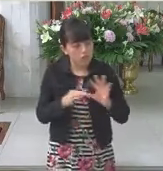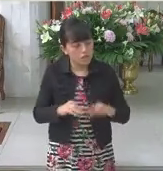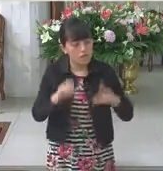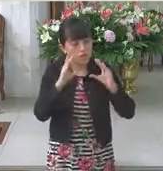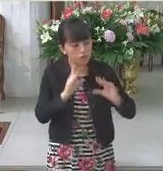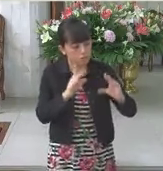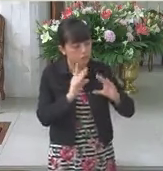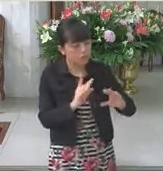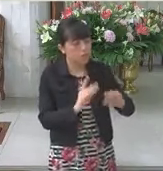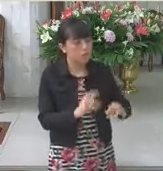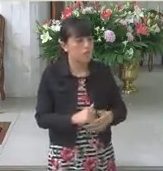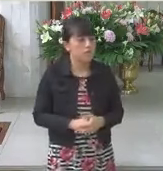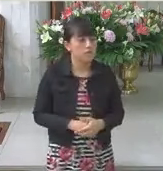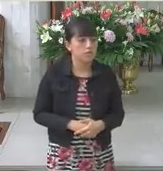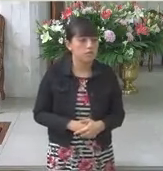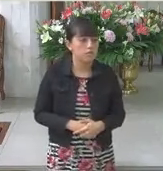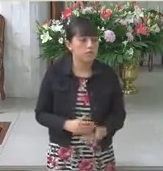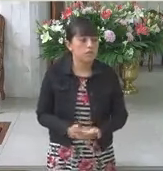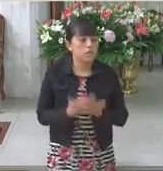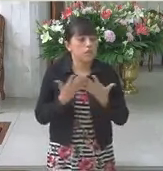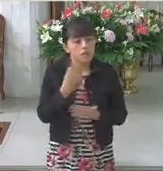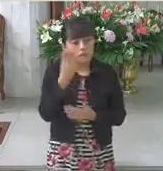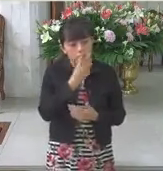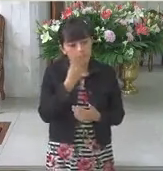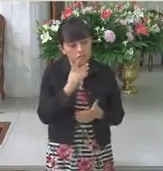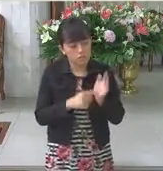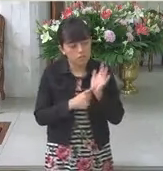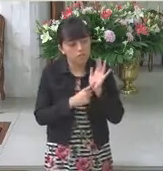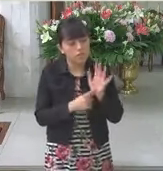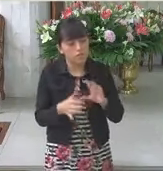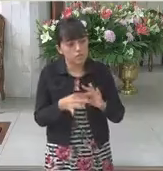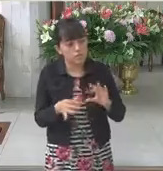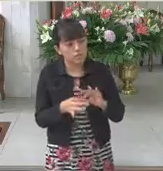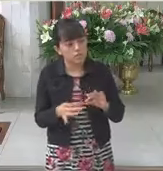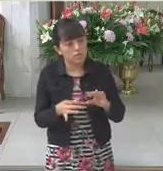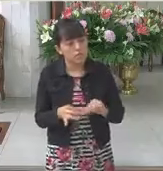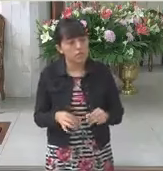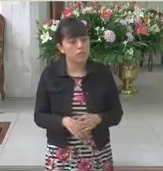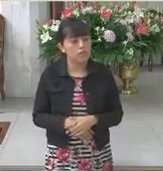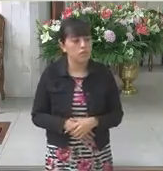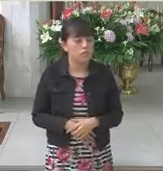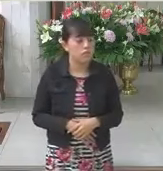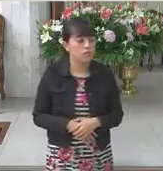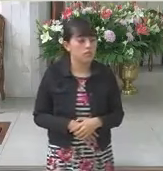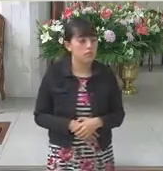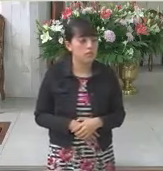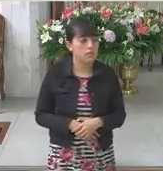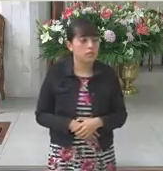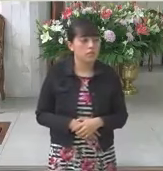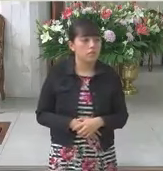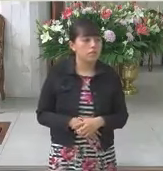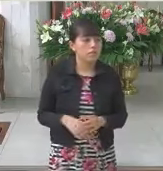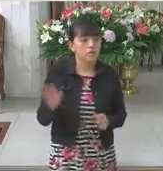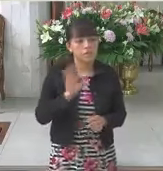manera en su exposición dice aquí si alguno viene y no aborrece a